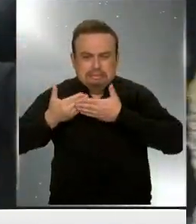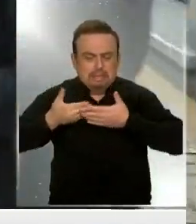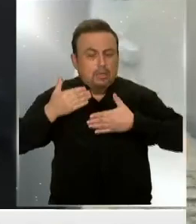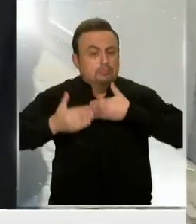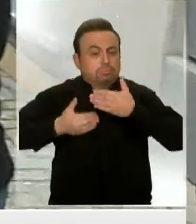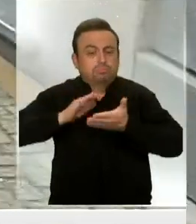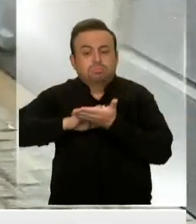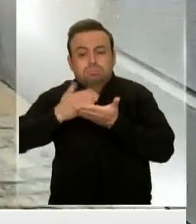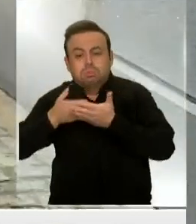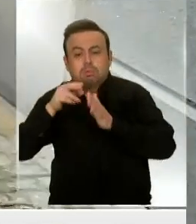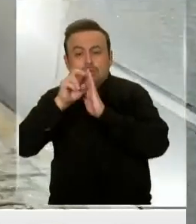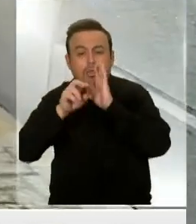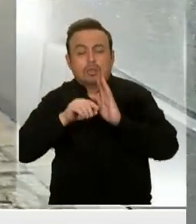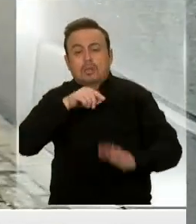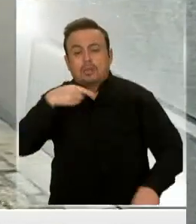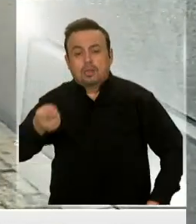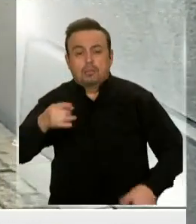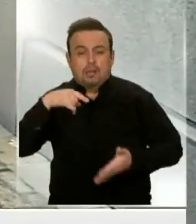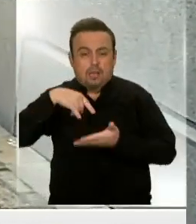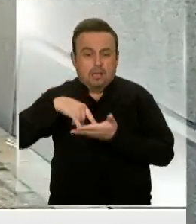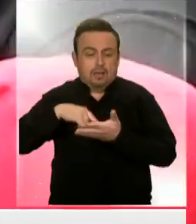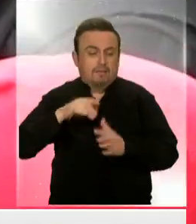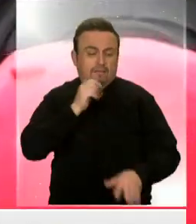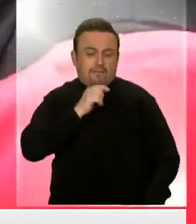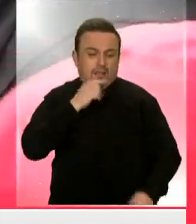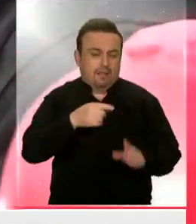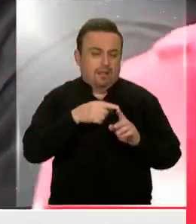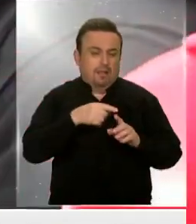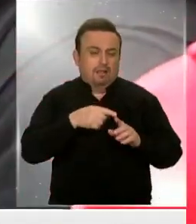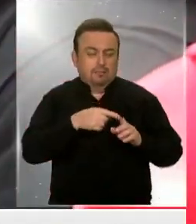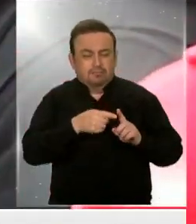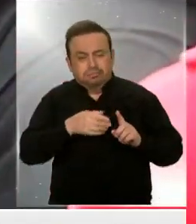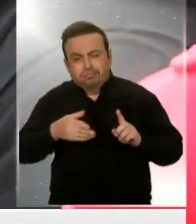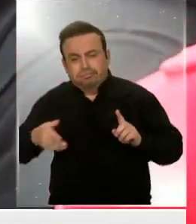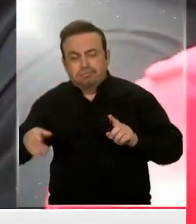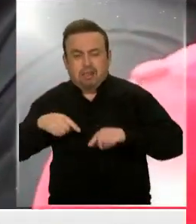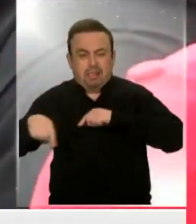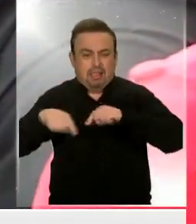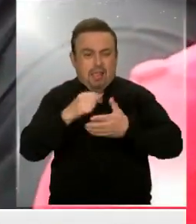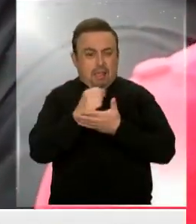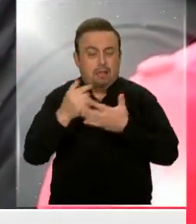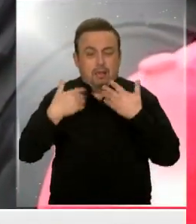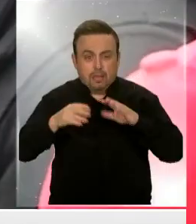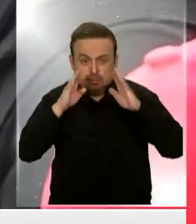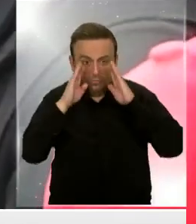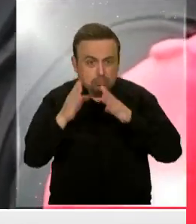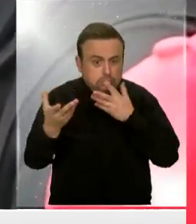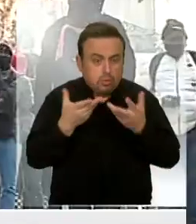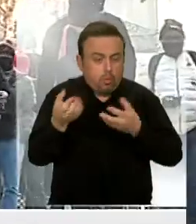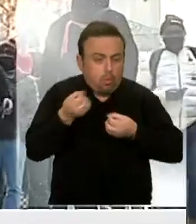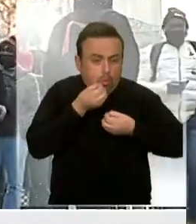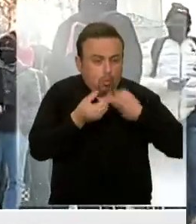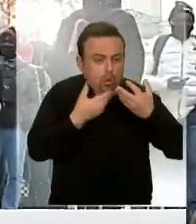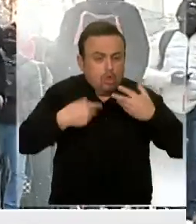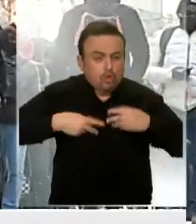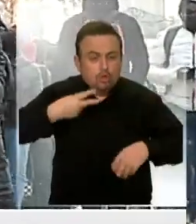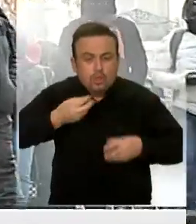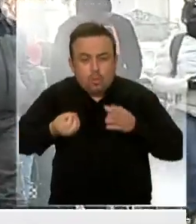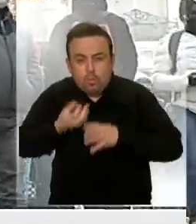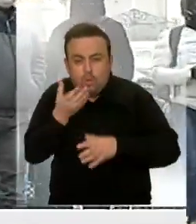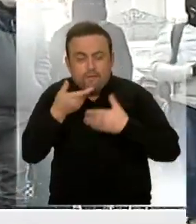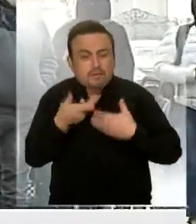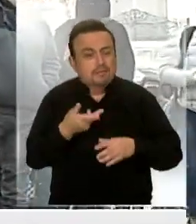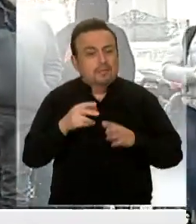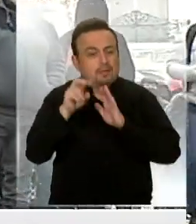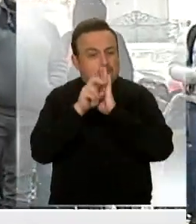avanza este proyecto. Después pasa a la Cámara. Todavía le queda un largo camino en el Congreso, pero por supuesto que nosotros vamos a estar contándoles todas las novedades respecto a